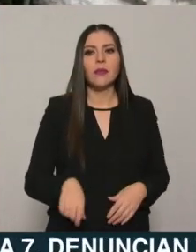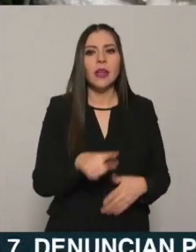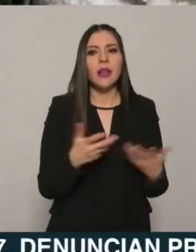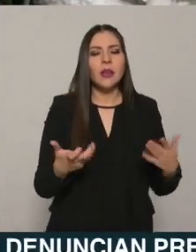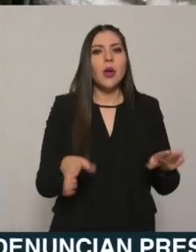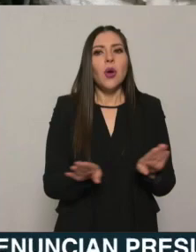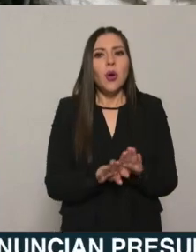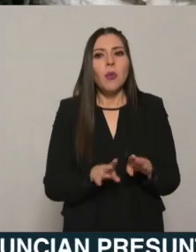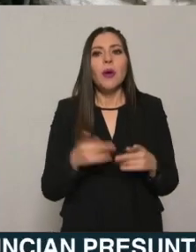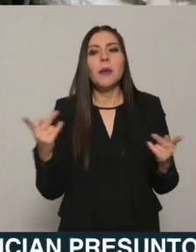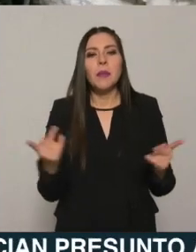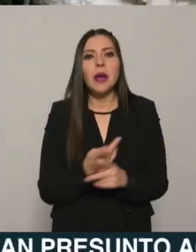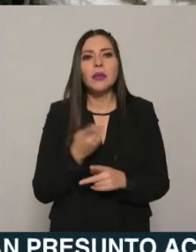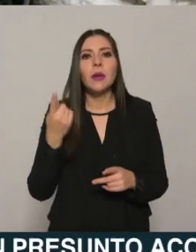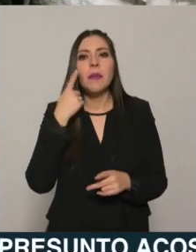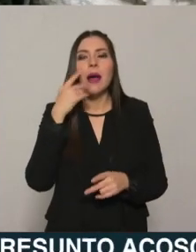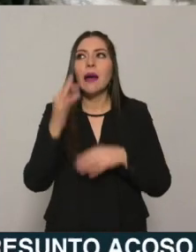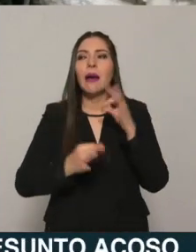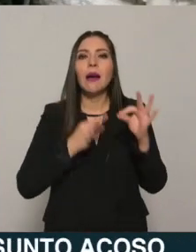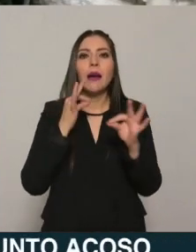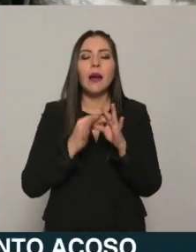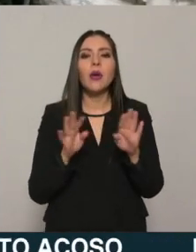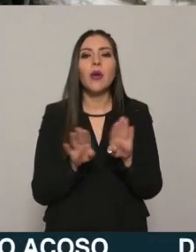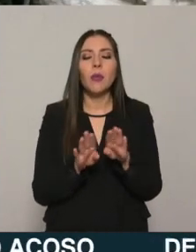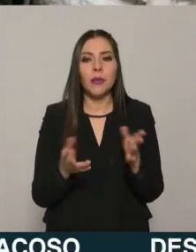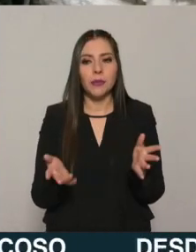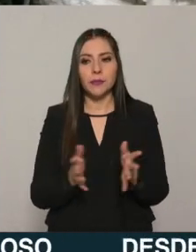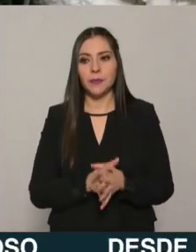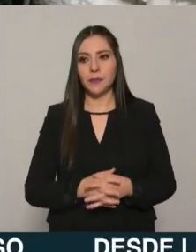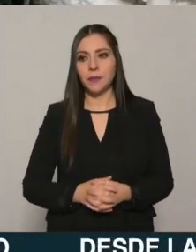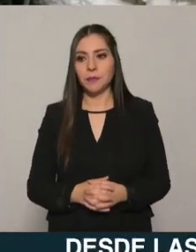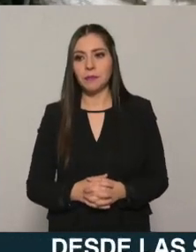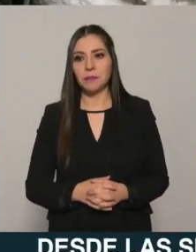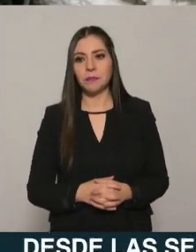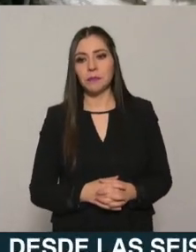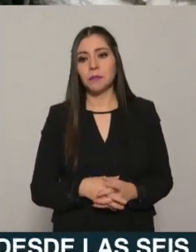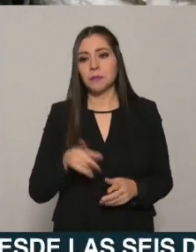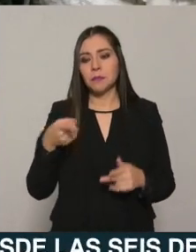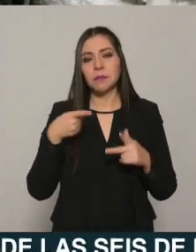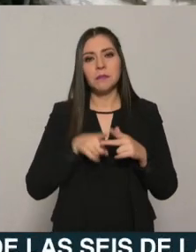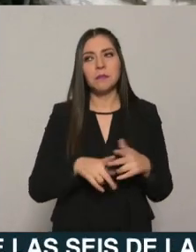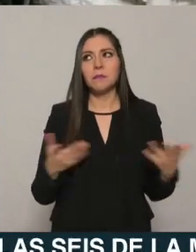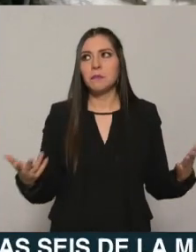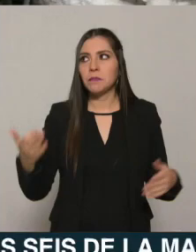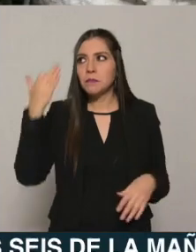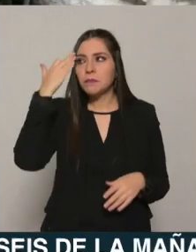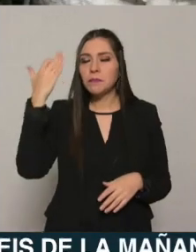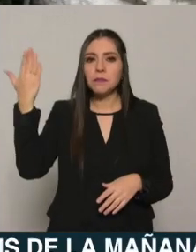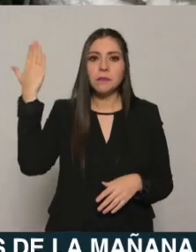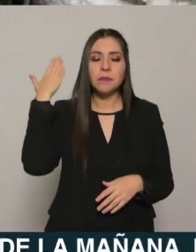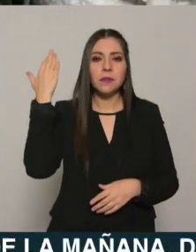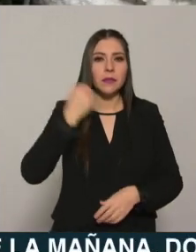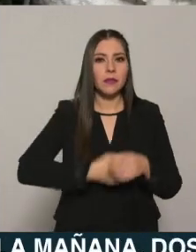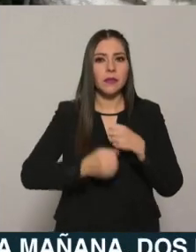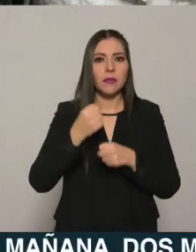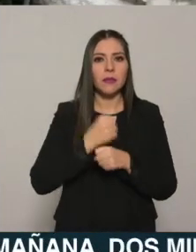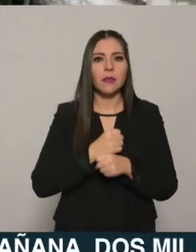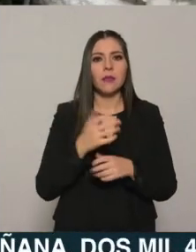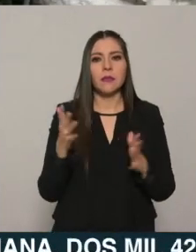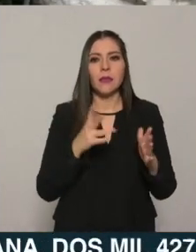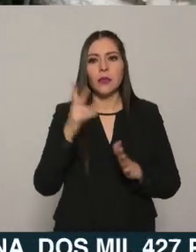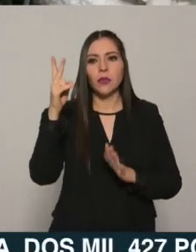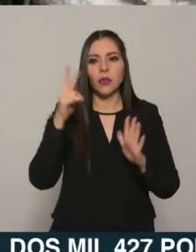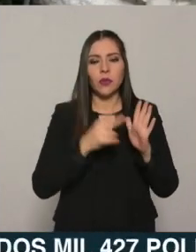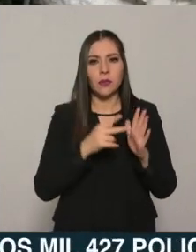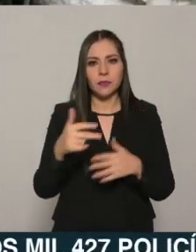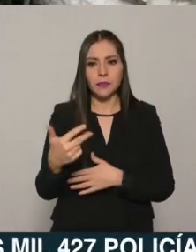pasar. Pues mira, esta travesía la verdad empezó hace, puedo decir, muchos años, ¿no? Como decía yo, en el 2013 subí